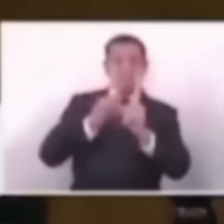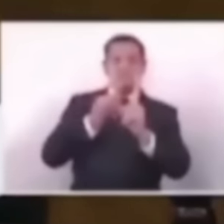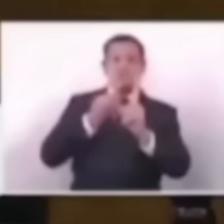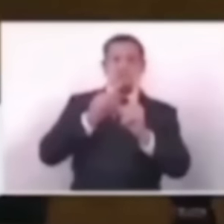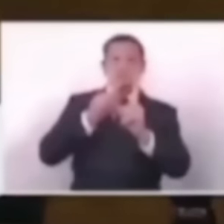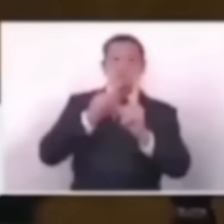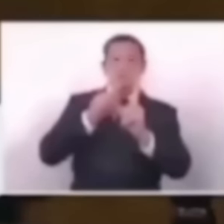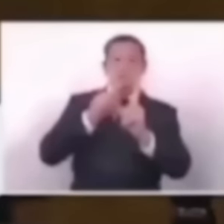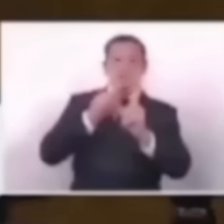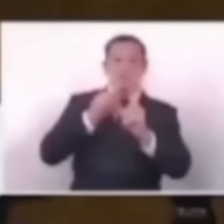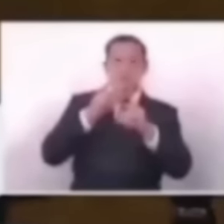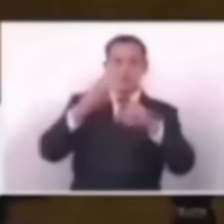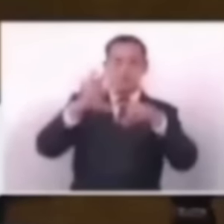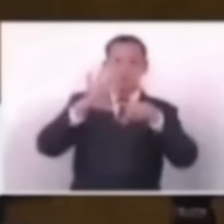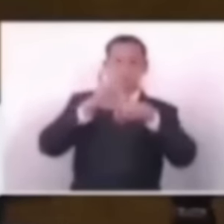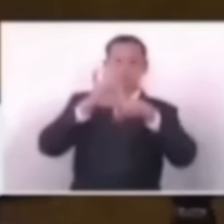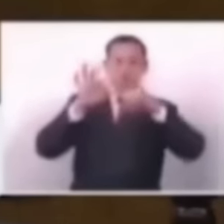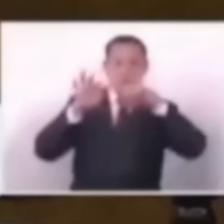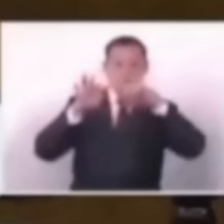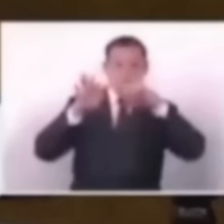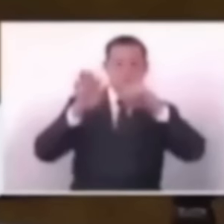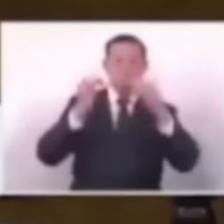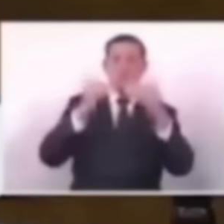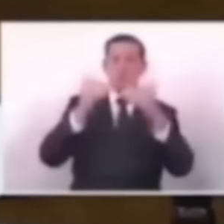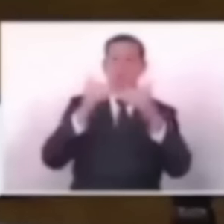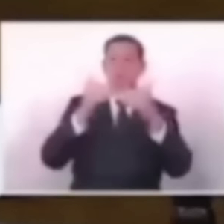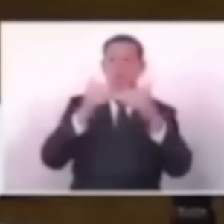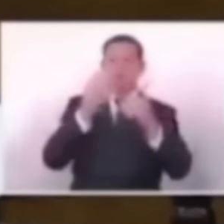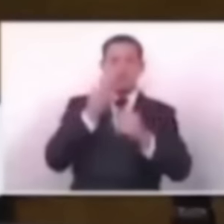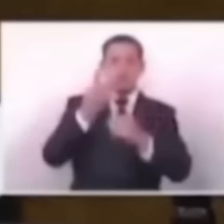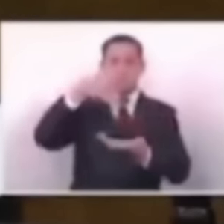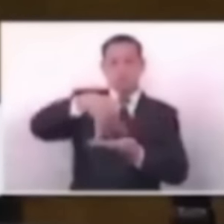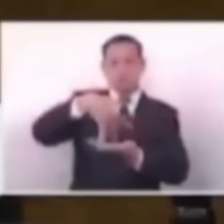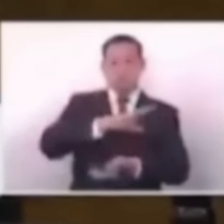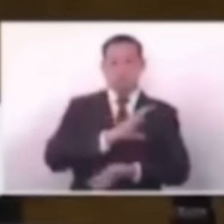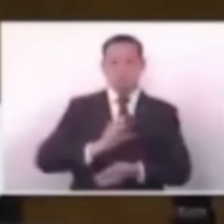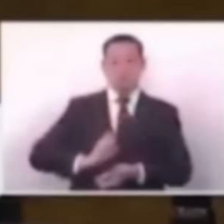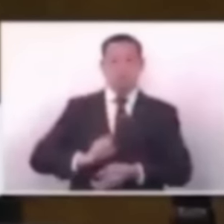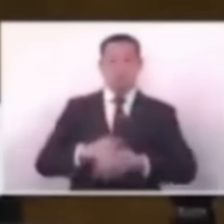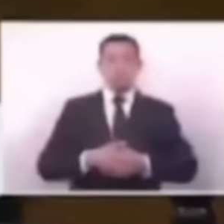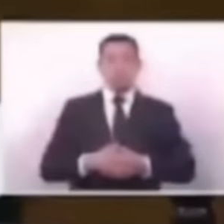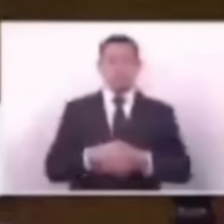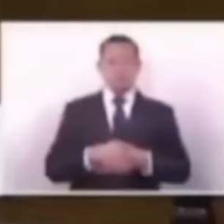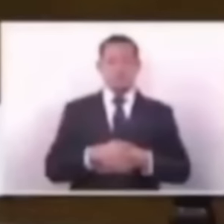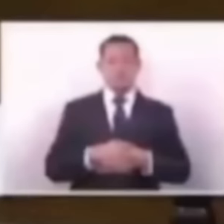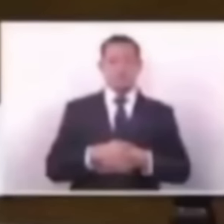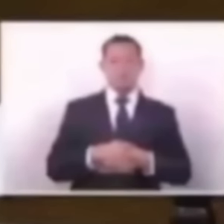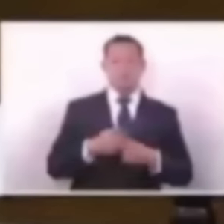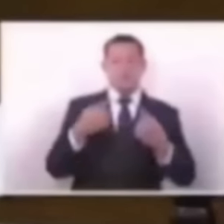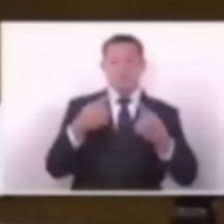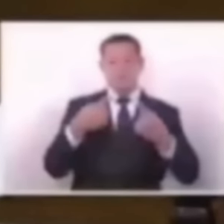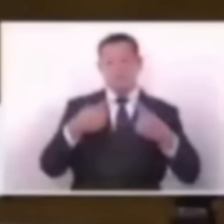el anillo evalúo bien porque eso también lo está viendo el pueblo salvadoreño